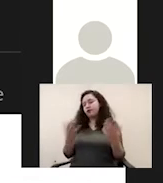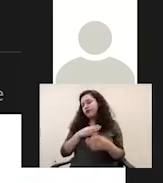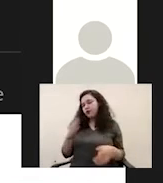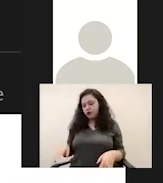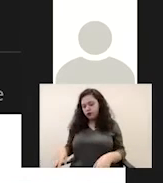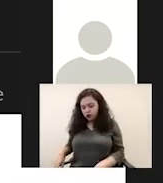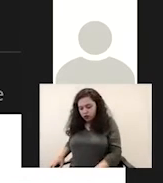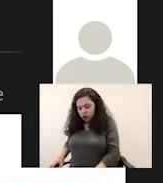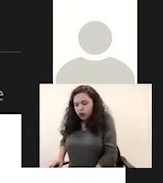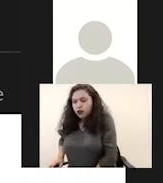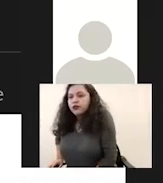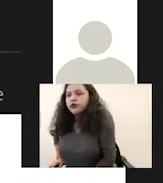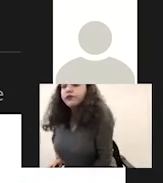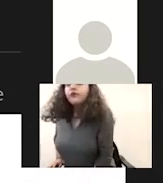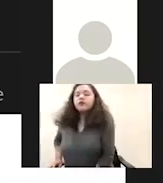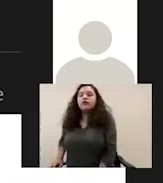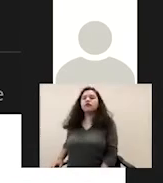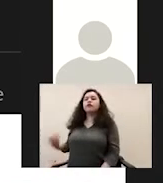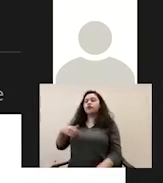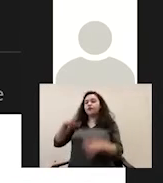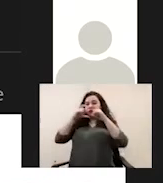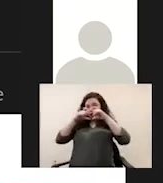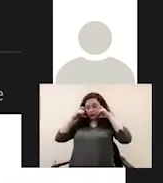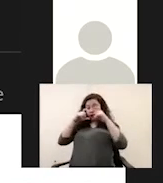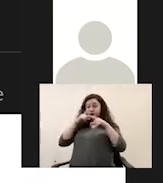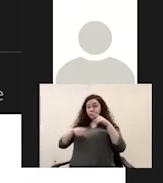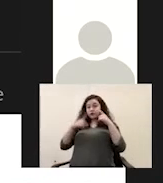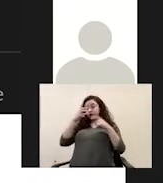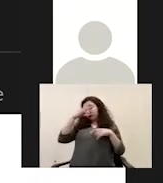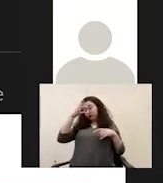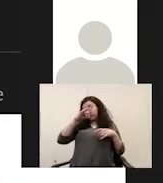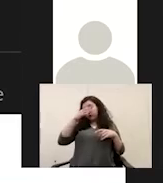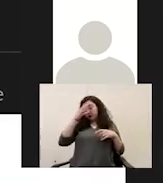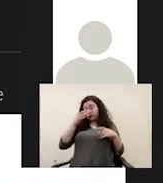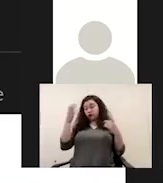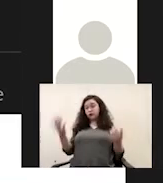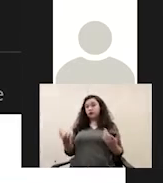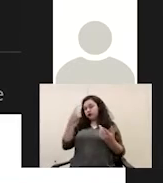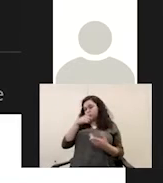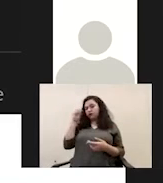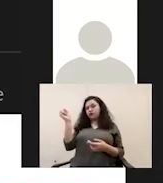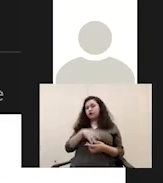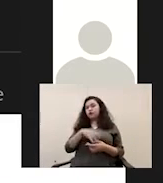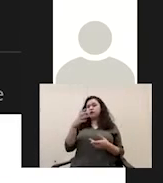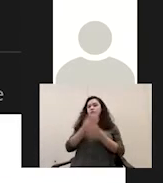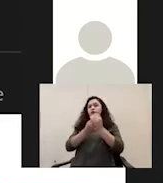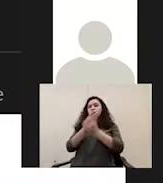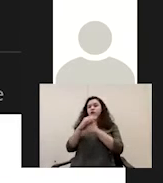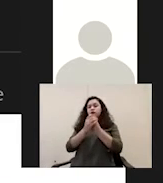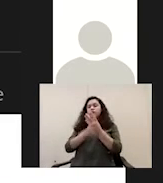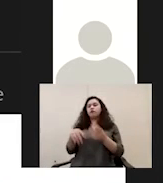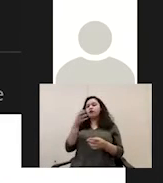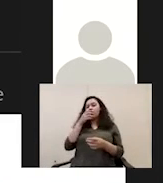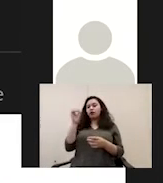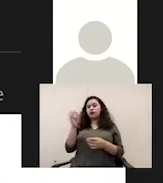volvemos nada más a recapitular los cubrebocas, los pañuelos desechables, las gasas, guantes, chicles, caramelos,